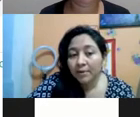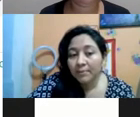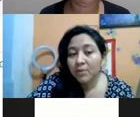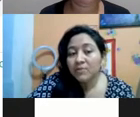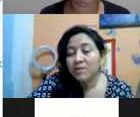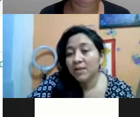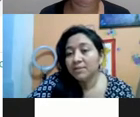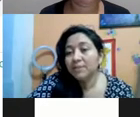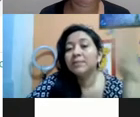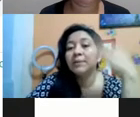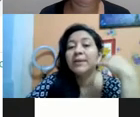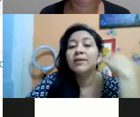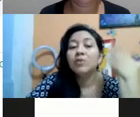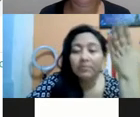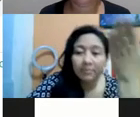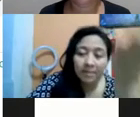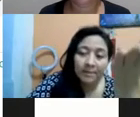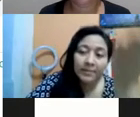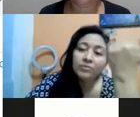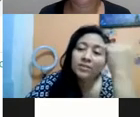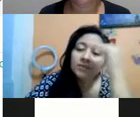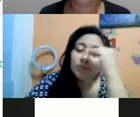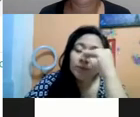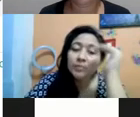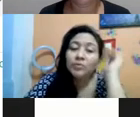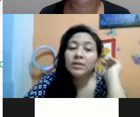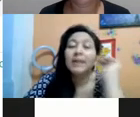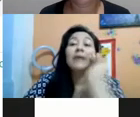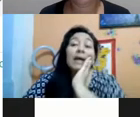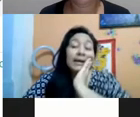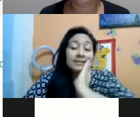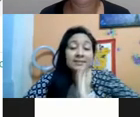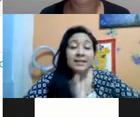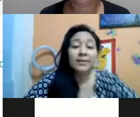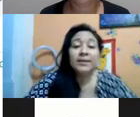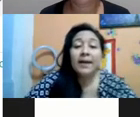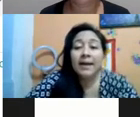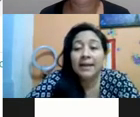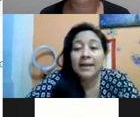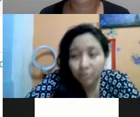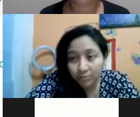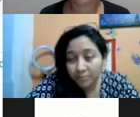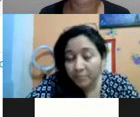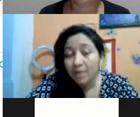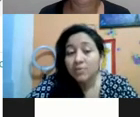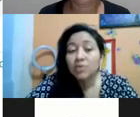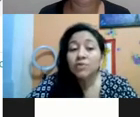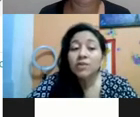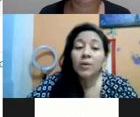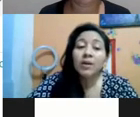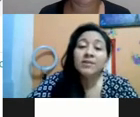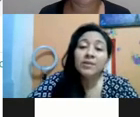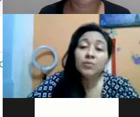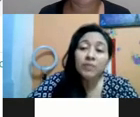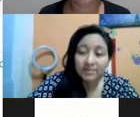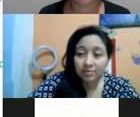por ejemplo, secuencial, ¿sí? Que vaya en orden, primera pregunta, segunda pregunta, así sea que vaya aleatorio. Si yo sé que